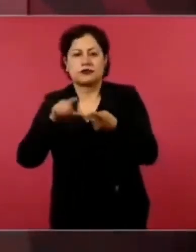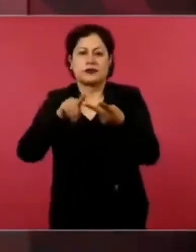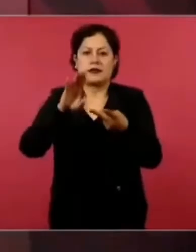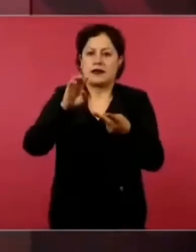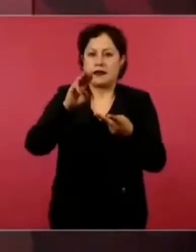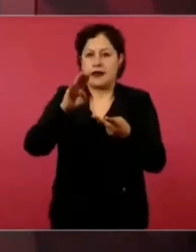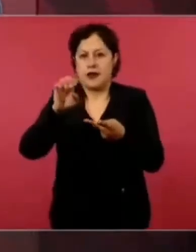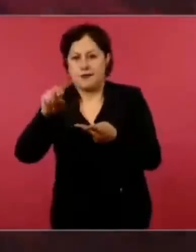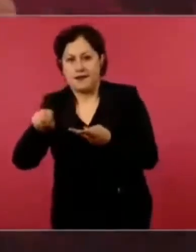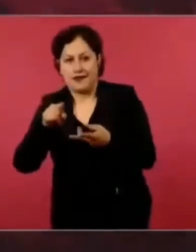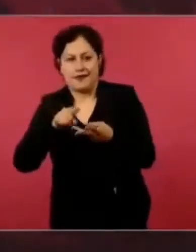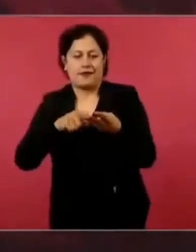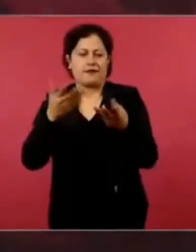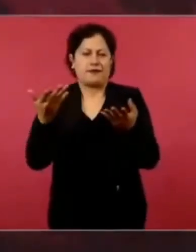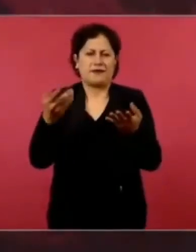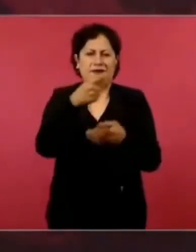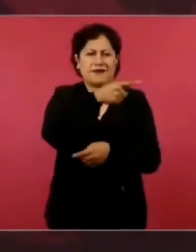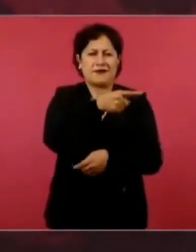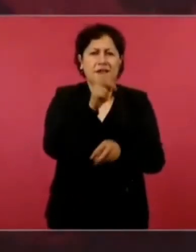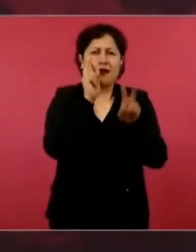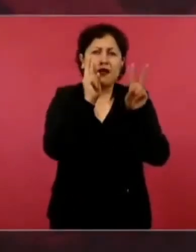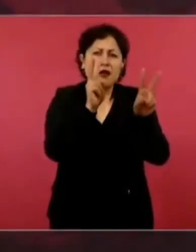están completamente